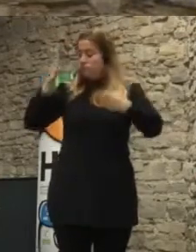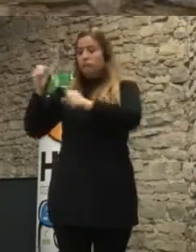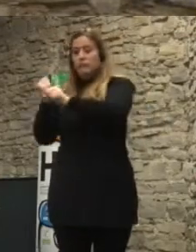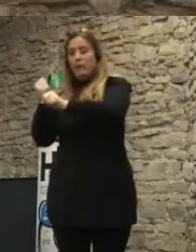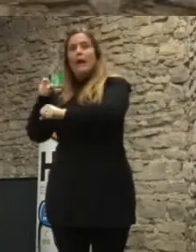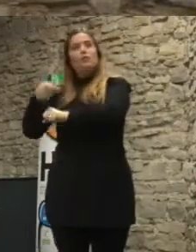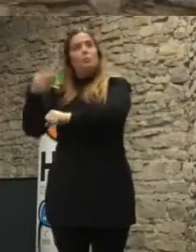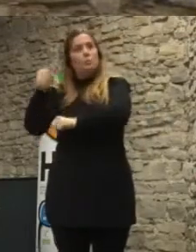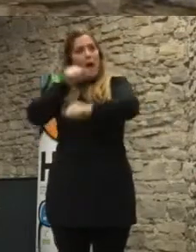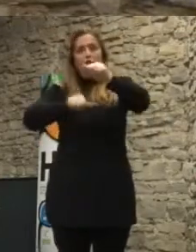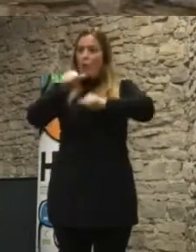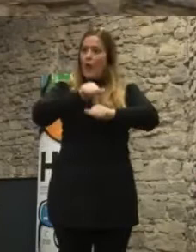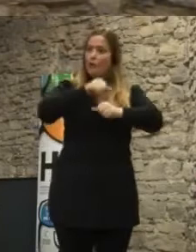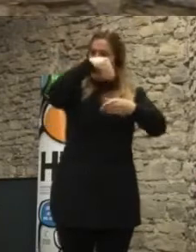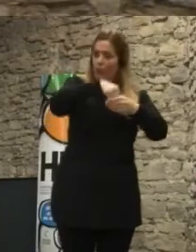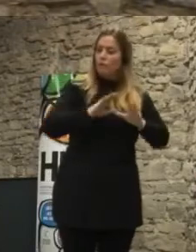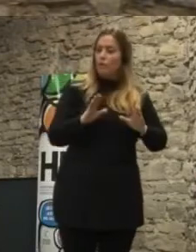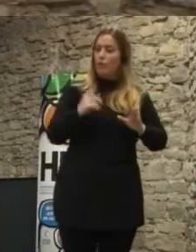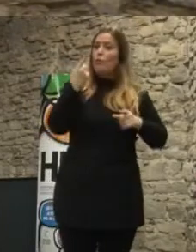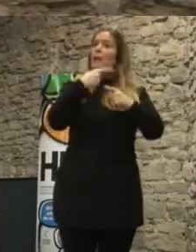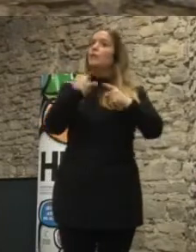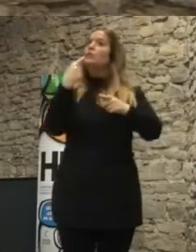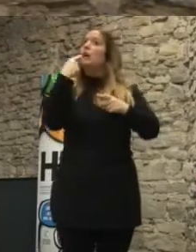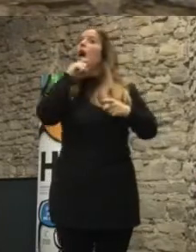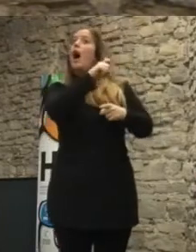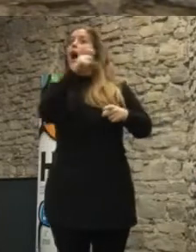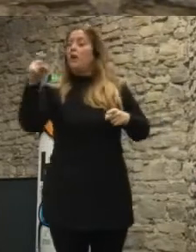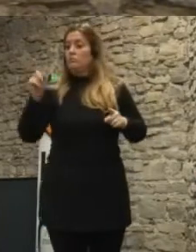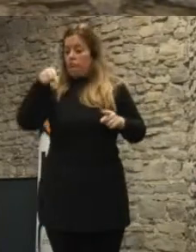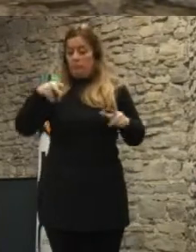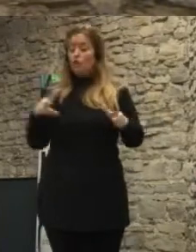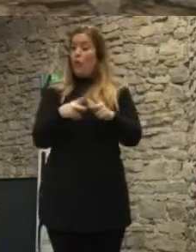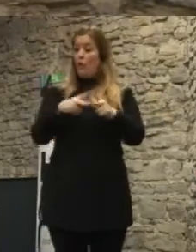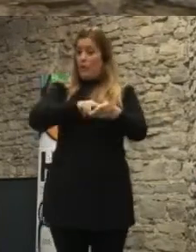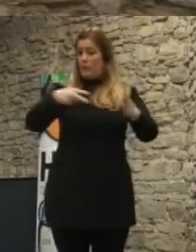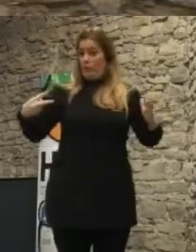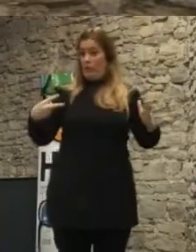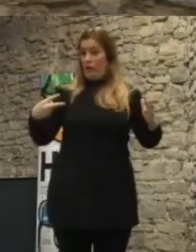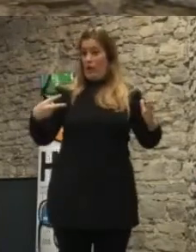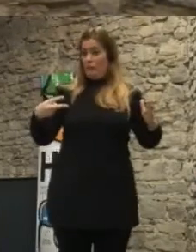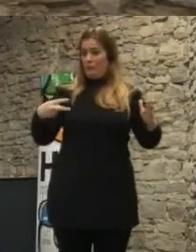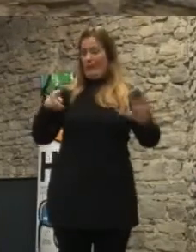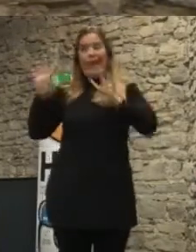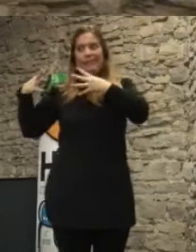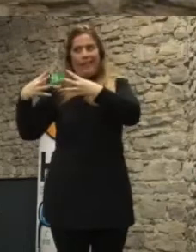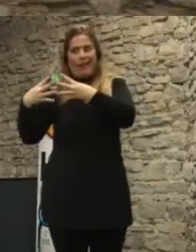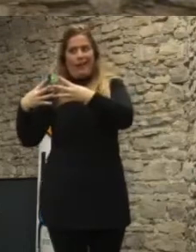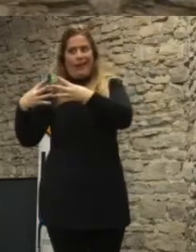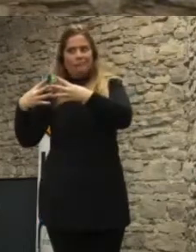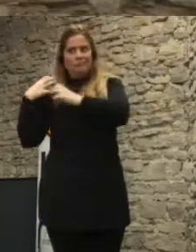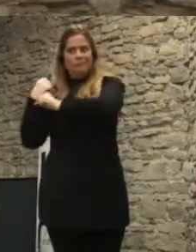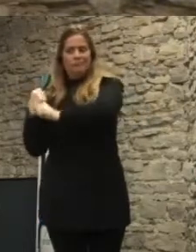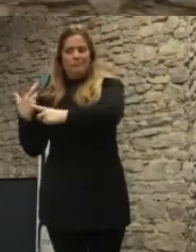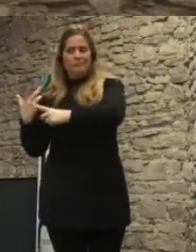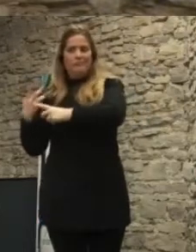asociativo, una de las cosas que apunta es que esta sociedad tecnológica de Internet, sobre todo